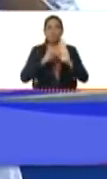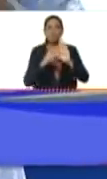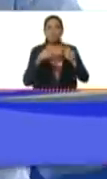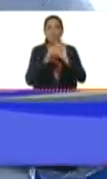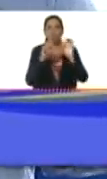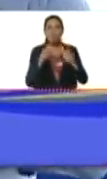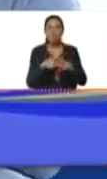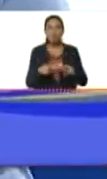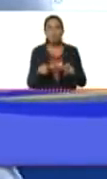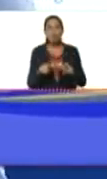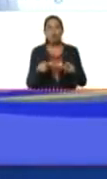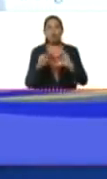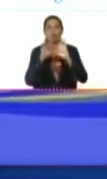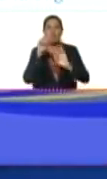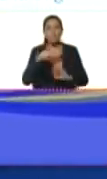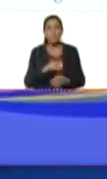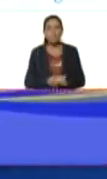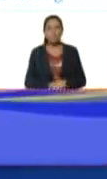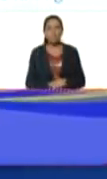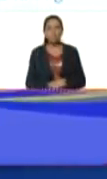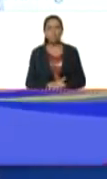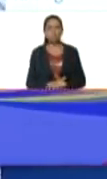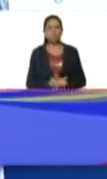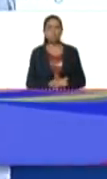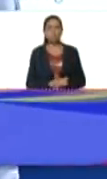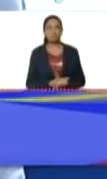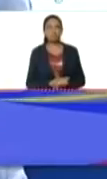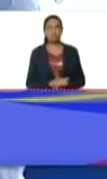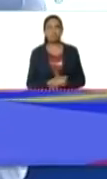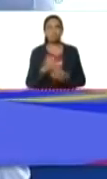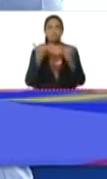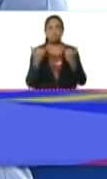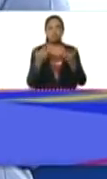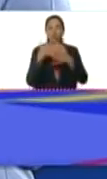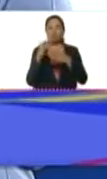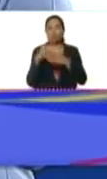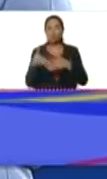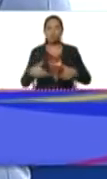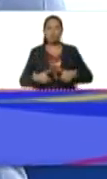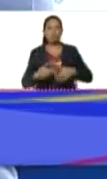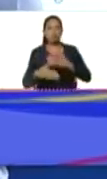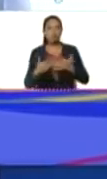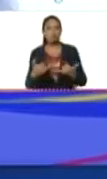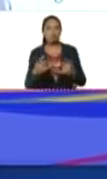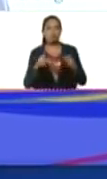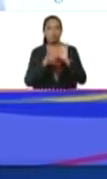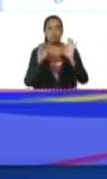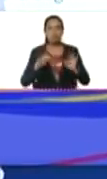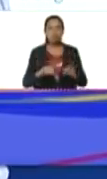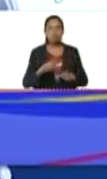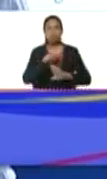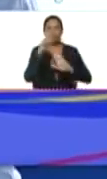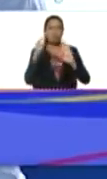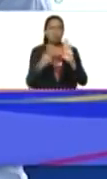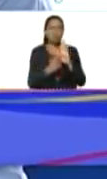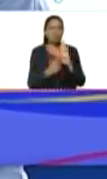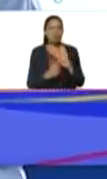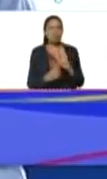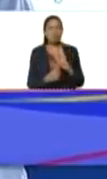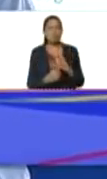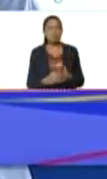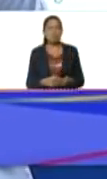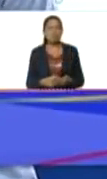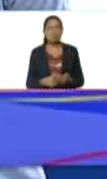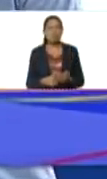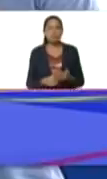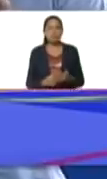80% el secuestro y 60% el delito. Ahora, a pesar de ese gran esfuerzo, presidente, es completamente insuficiente. Por eso